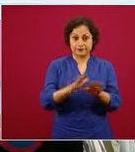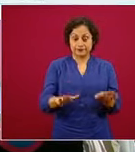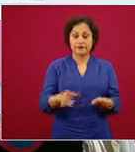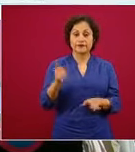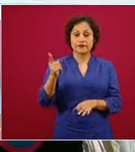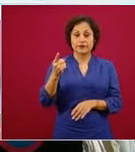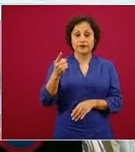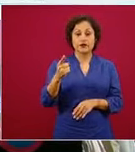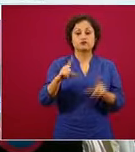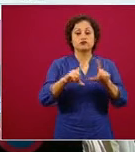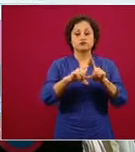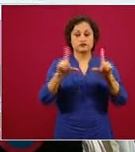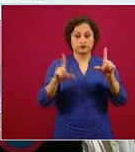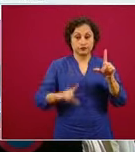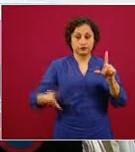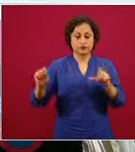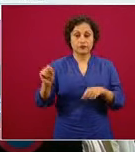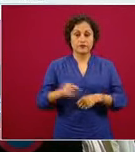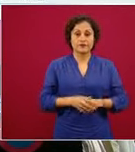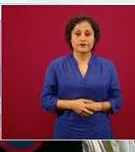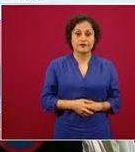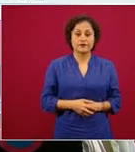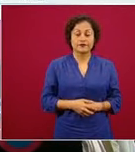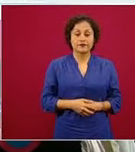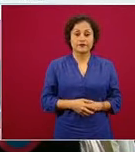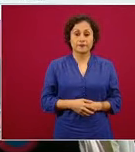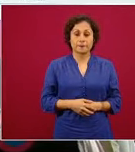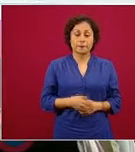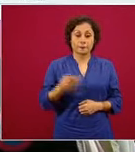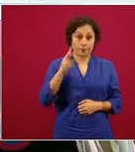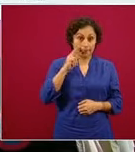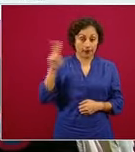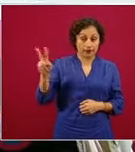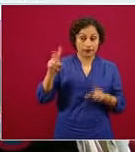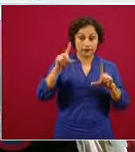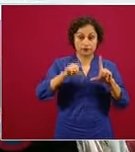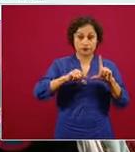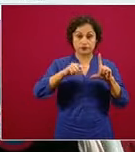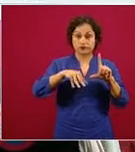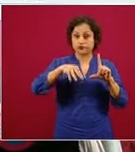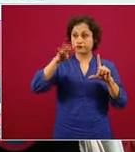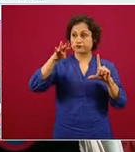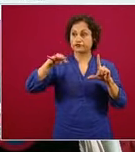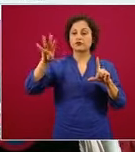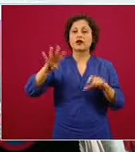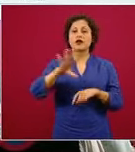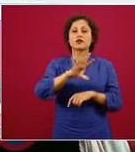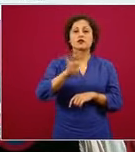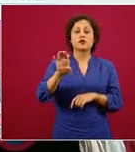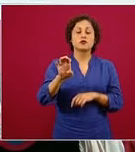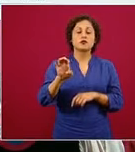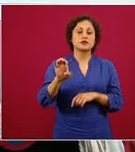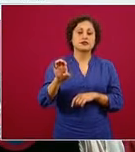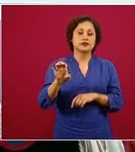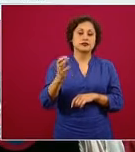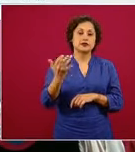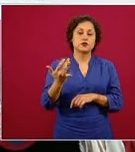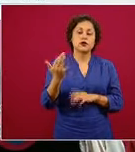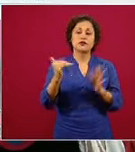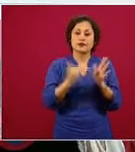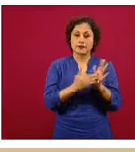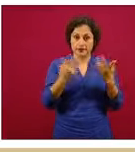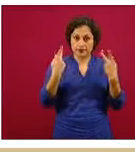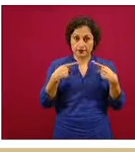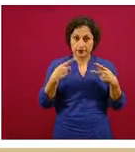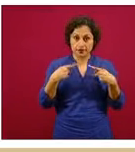diapositiva. Ahora tenemos distribuidas en estas barras más de 950,000 personas, que hasta el momento son las que han